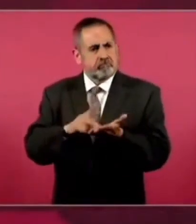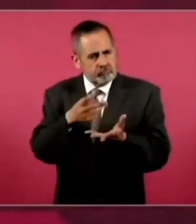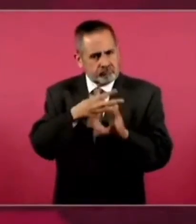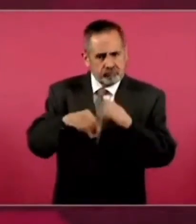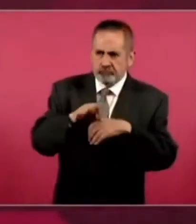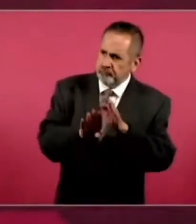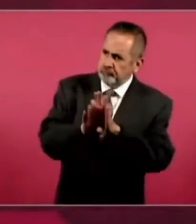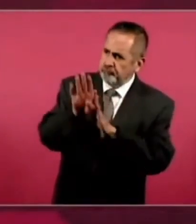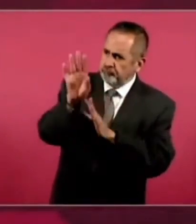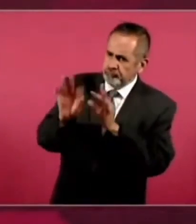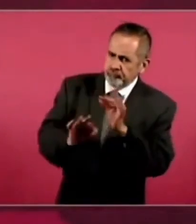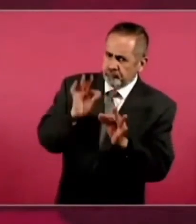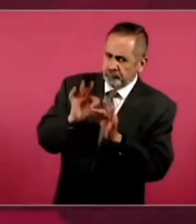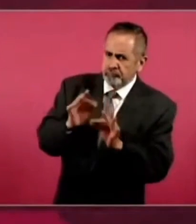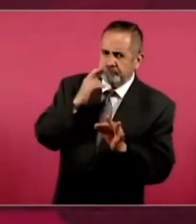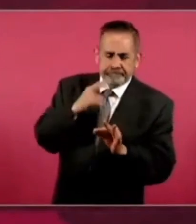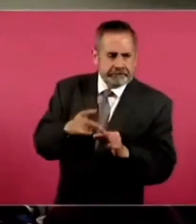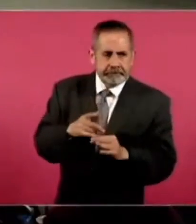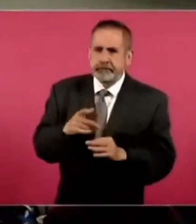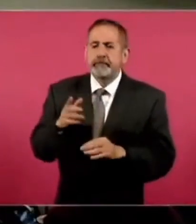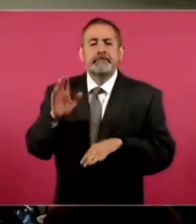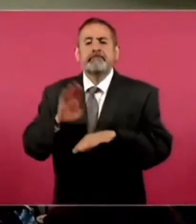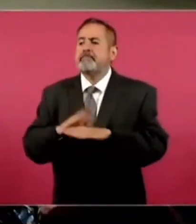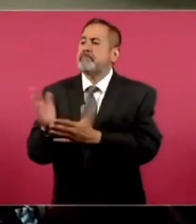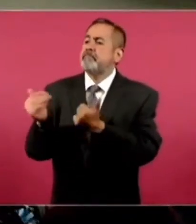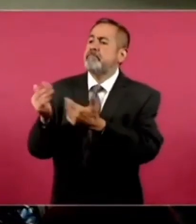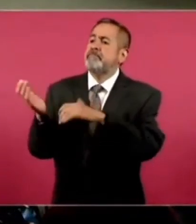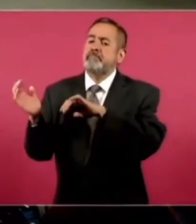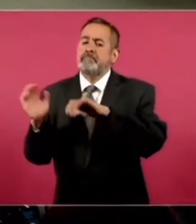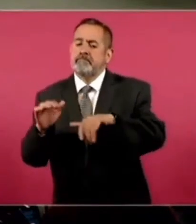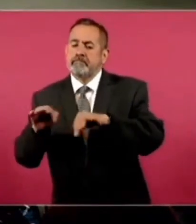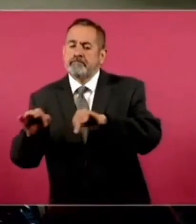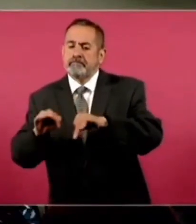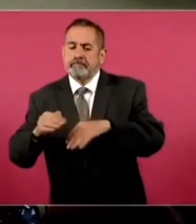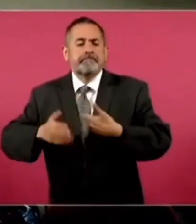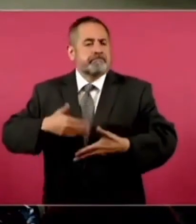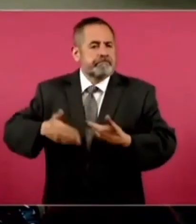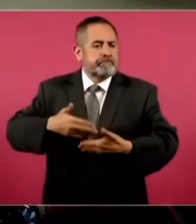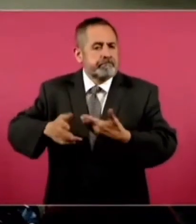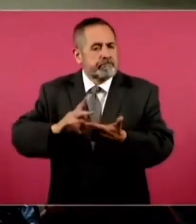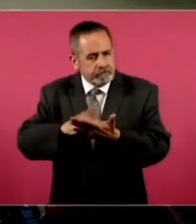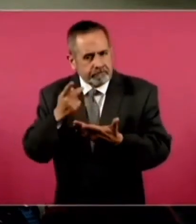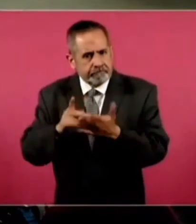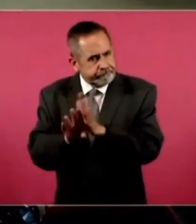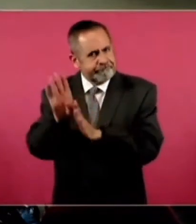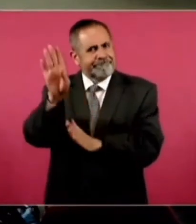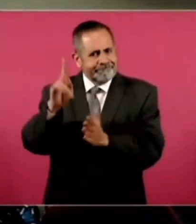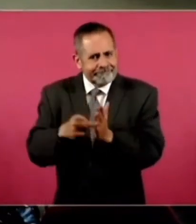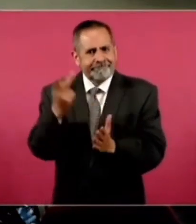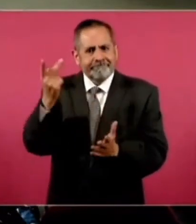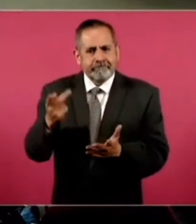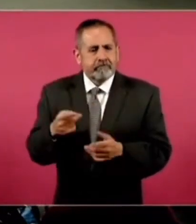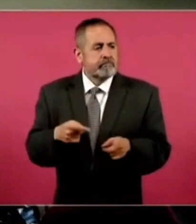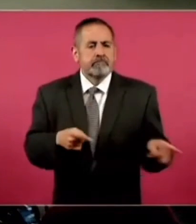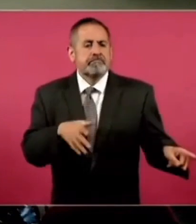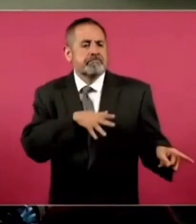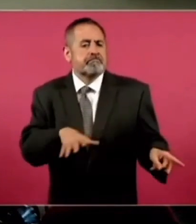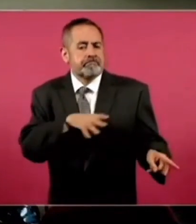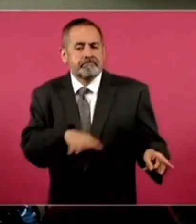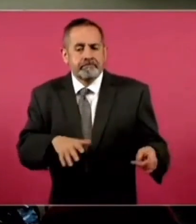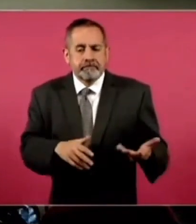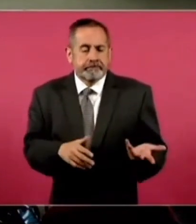vuelvan a recontratar a los trabajadores y se llegue a acuerdo